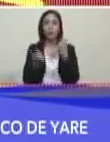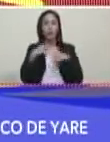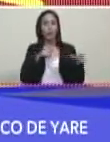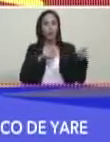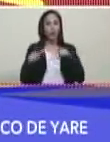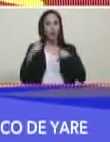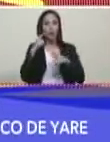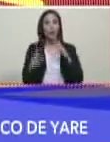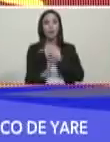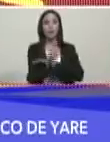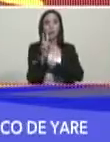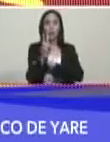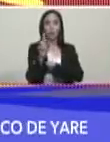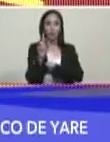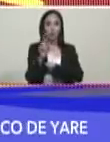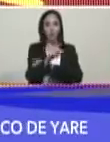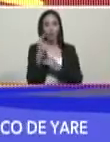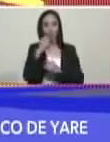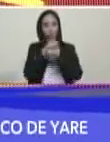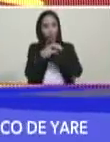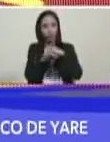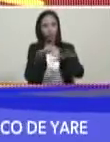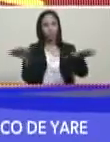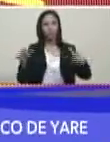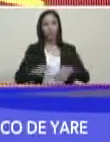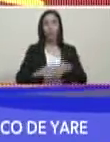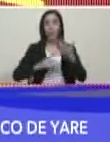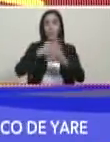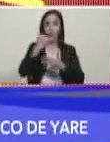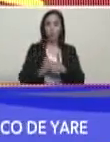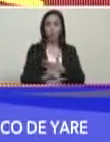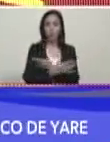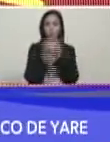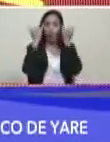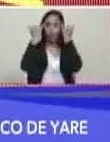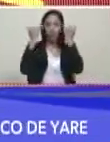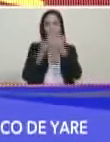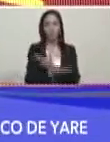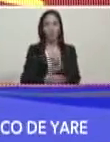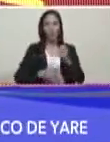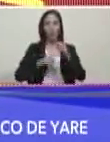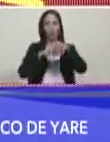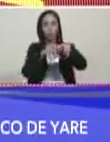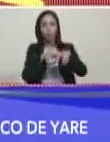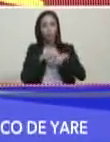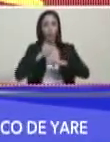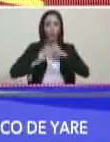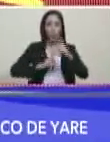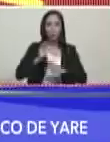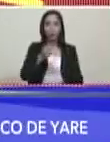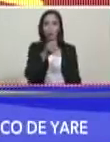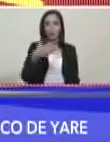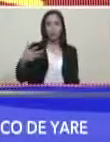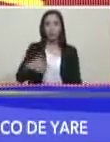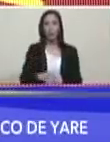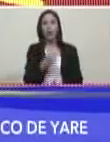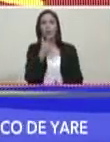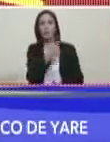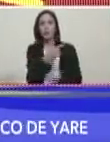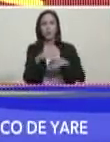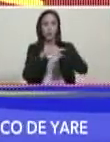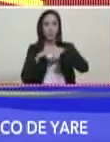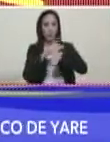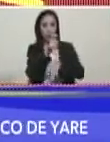la segunda etapa de expansión del proyecto de la creación de semillas de arroz. Y como dice el ministro Castro